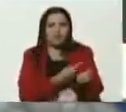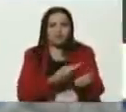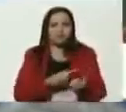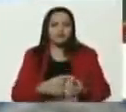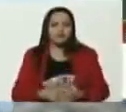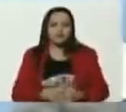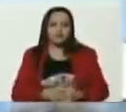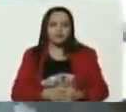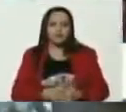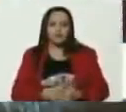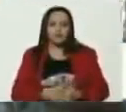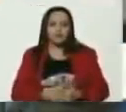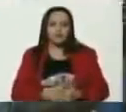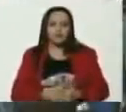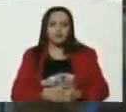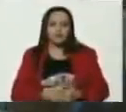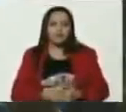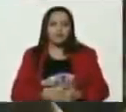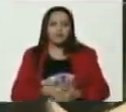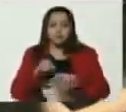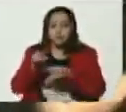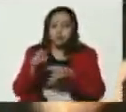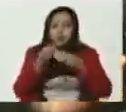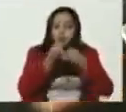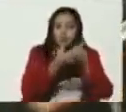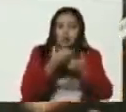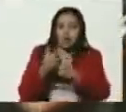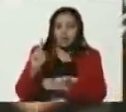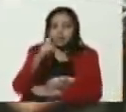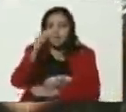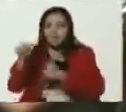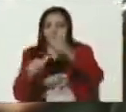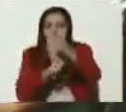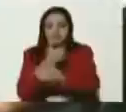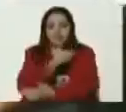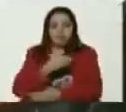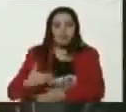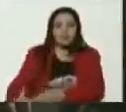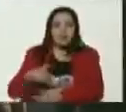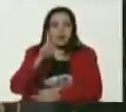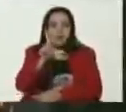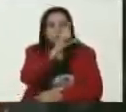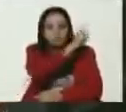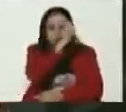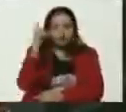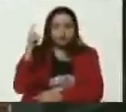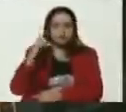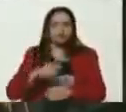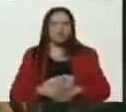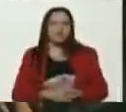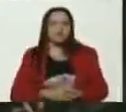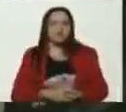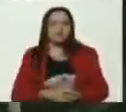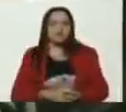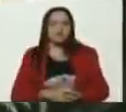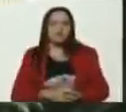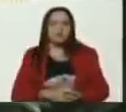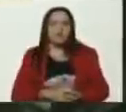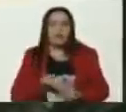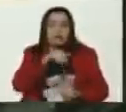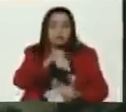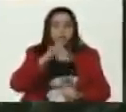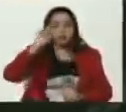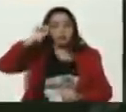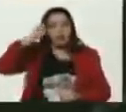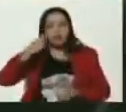hermanas. Bien, escuchando declaraciones del primer vicepresidente del Partido Socialista Unido de Venezuela durante esta conmemoración